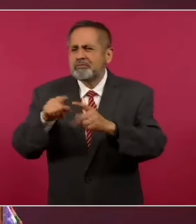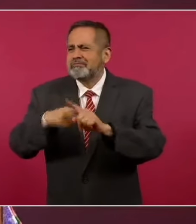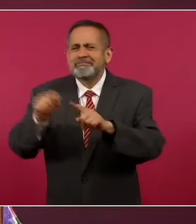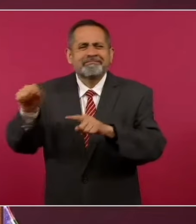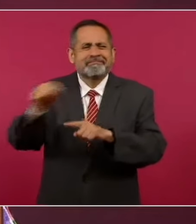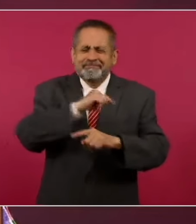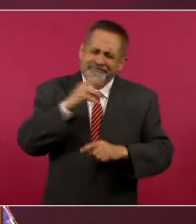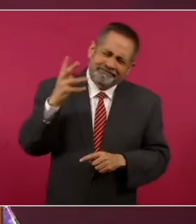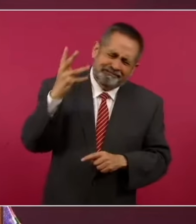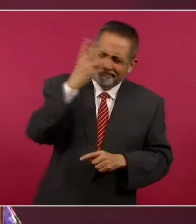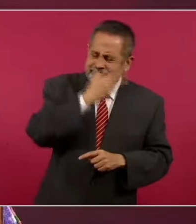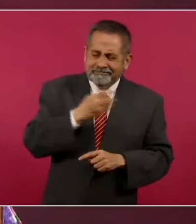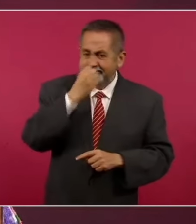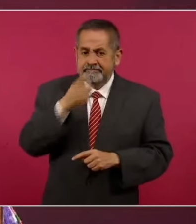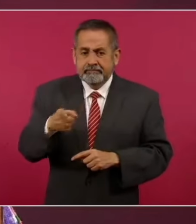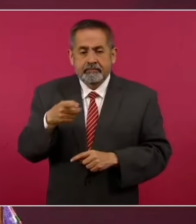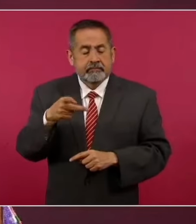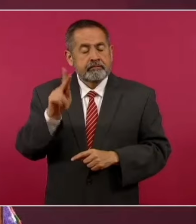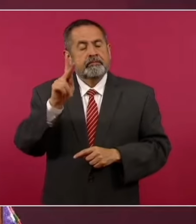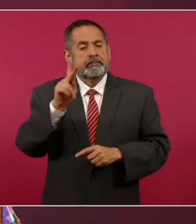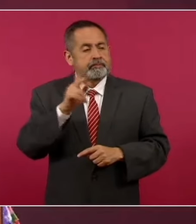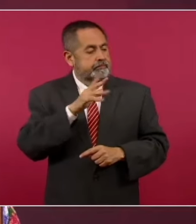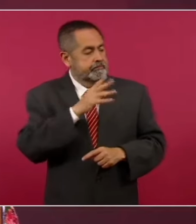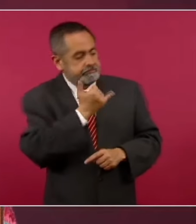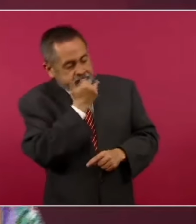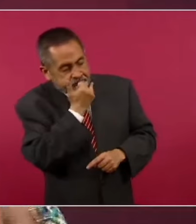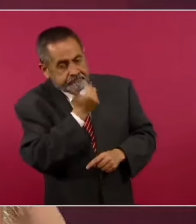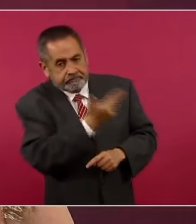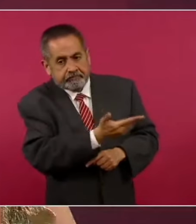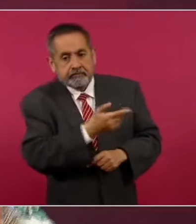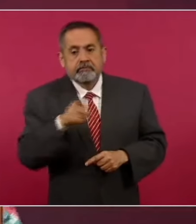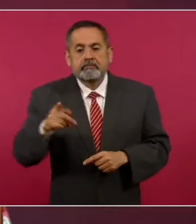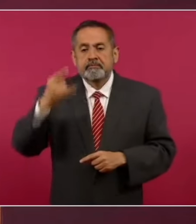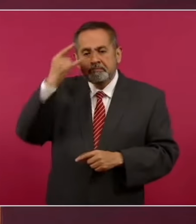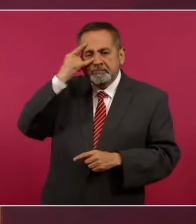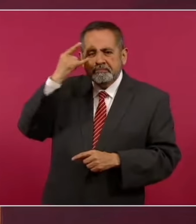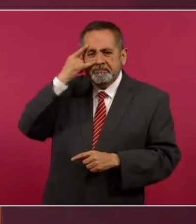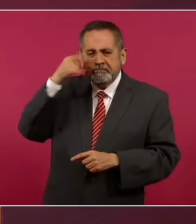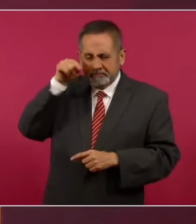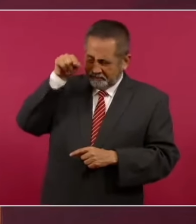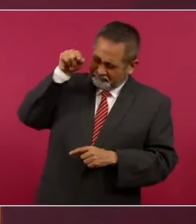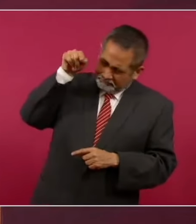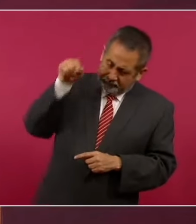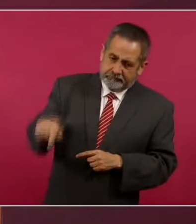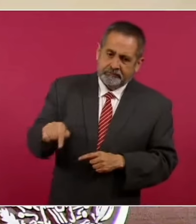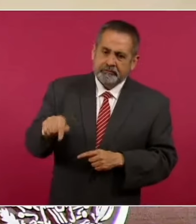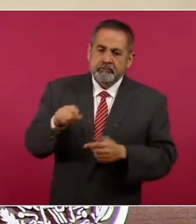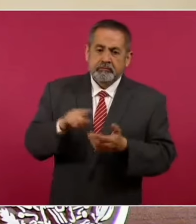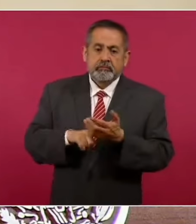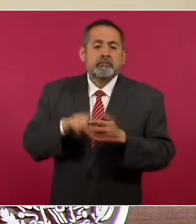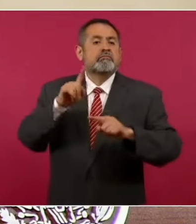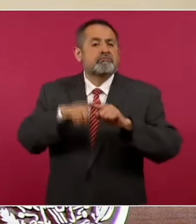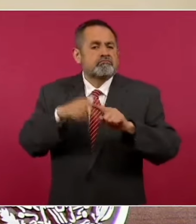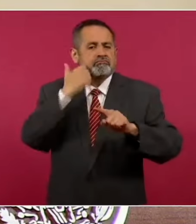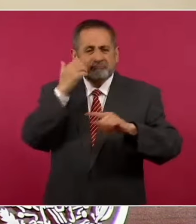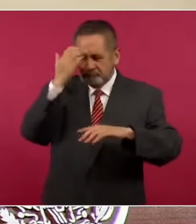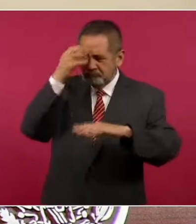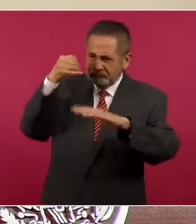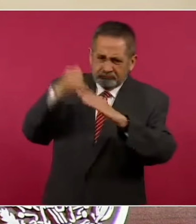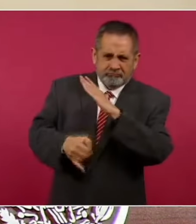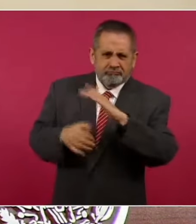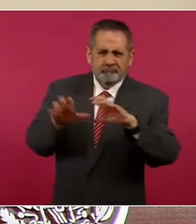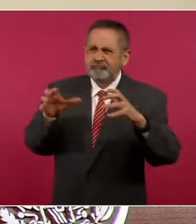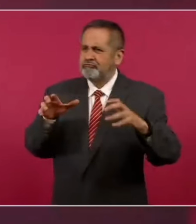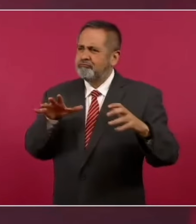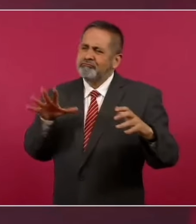bellísimos, pero que me perdonen, pero a Campeche tendrán que llegar quienes quieran conocer el